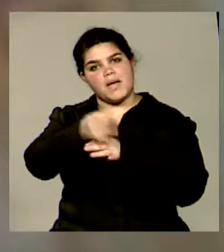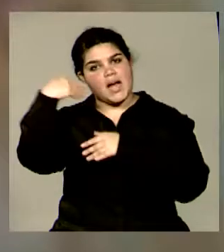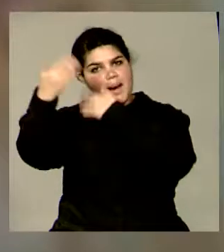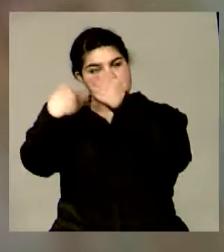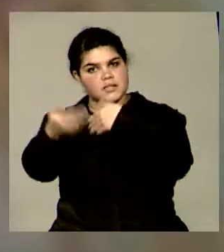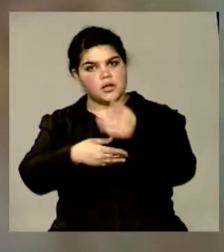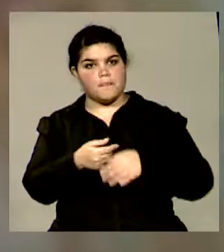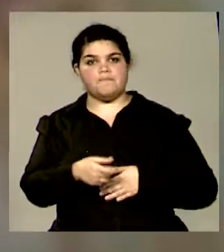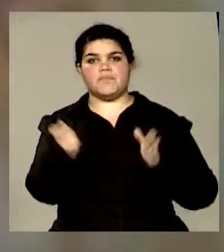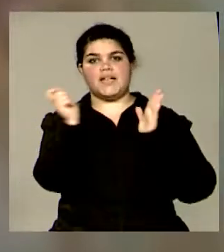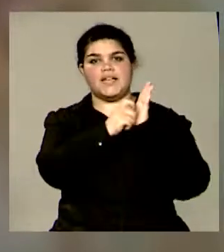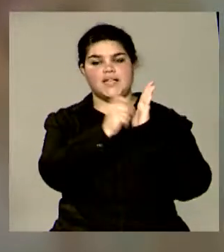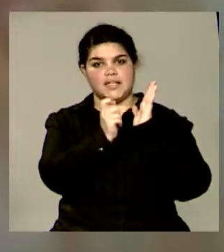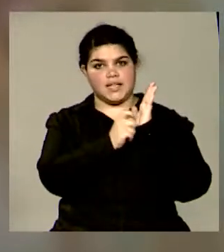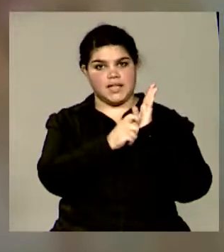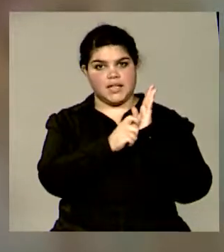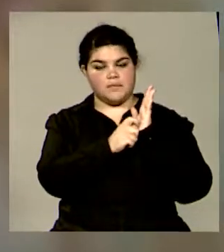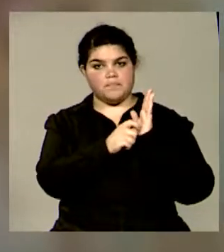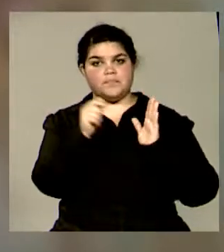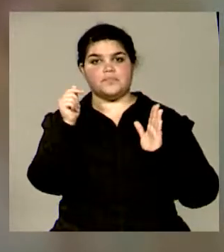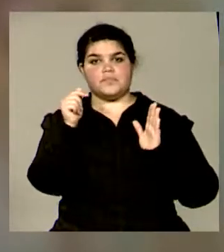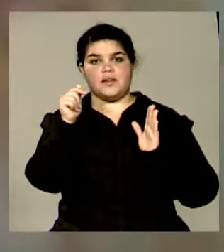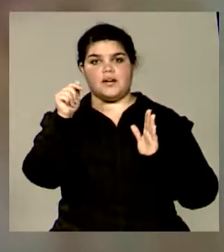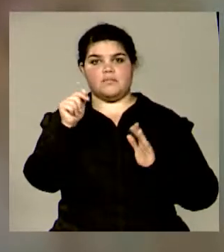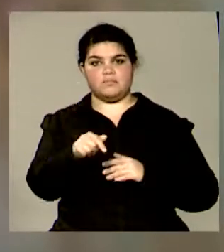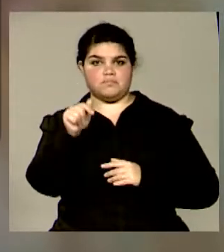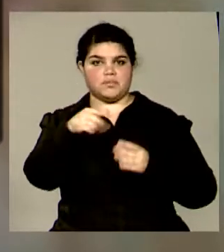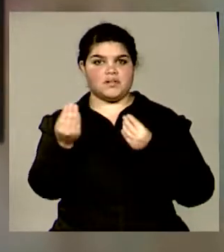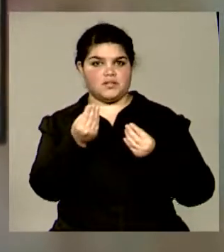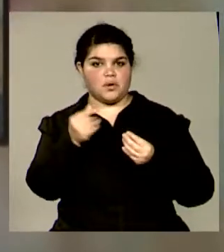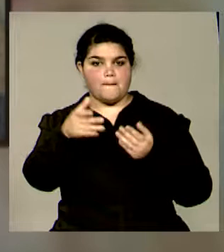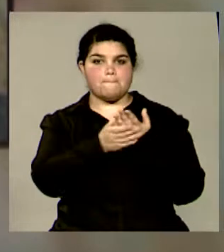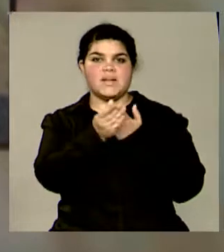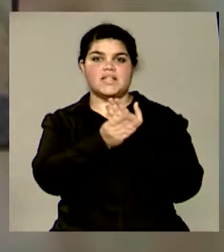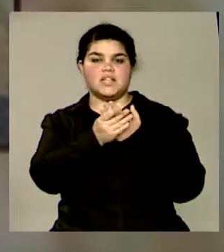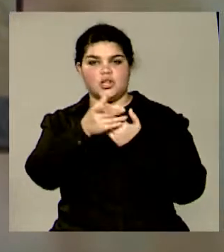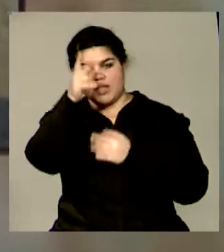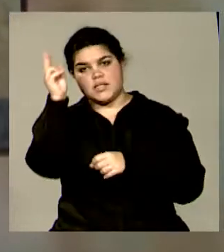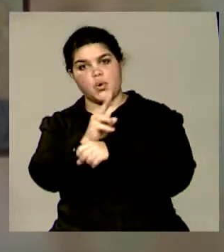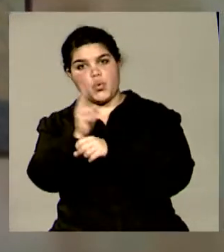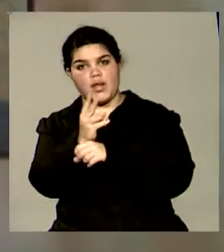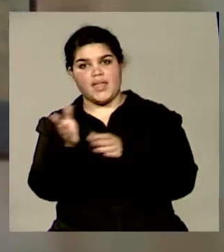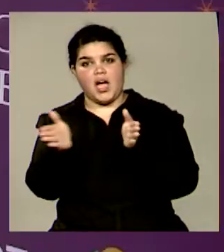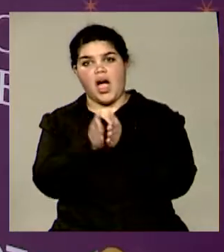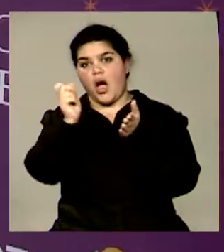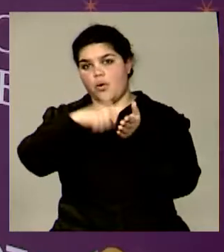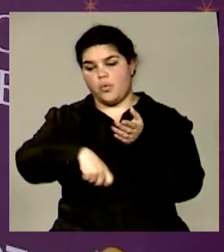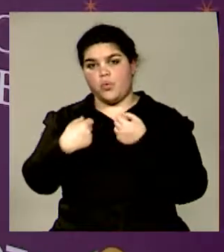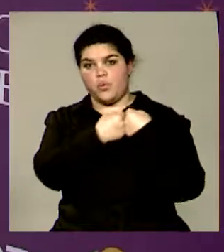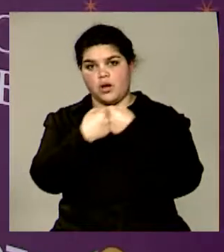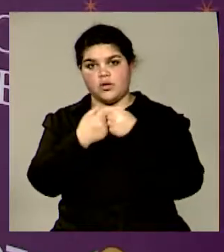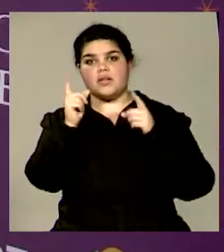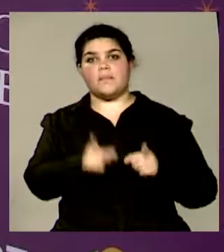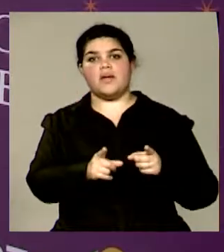clandestina, donde estamos avanzando, se está haciendo un convenio con el Ministerio de Seguridad y con el Ministerio, y con el